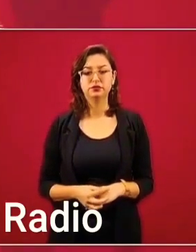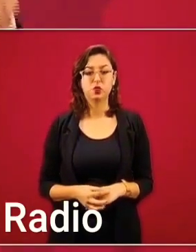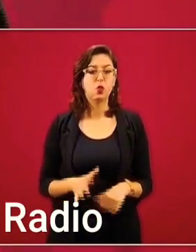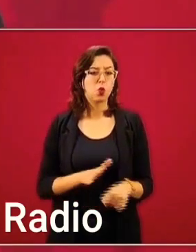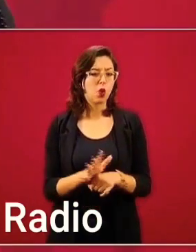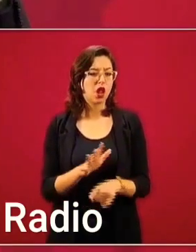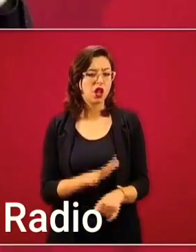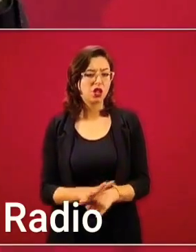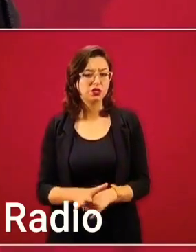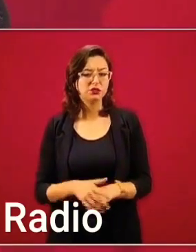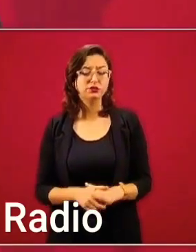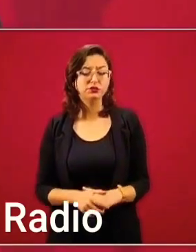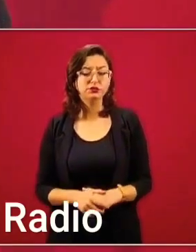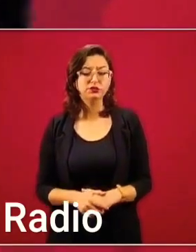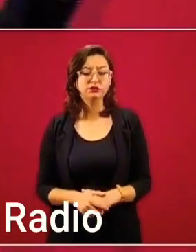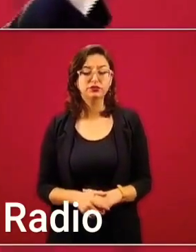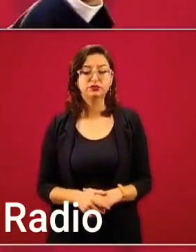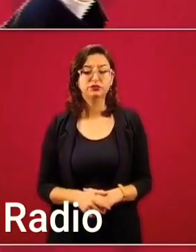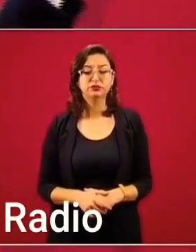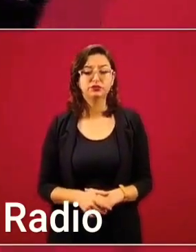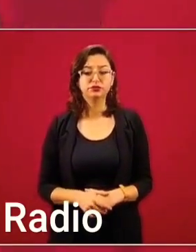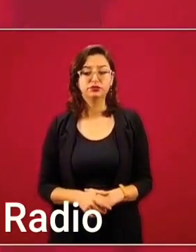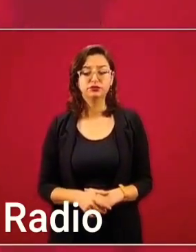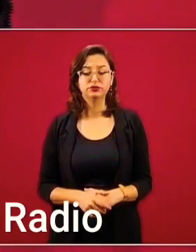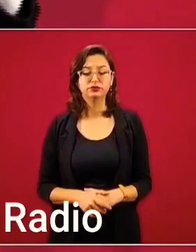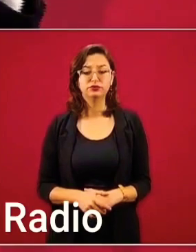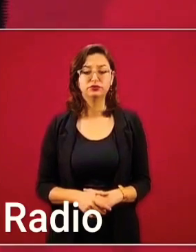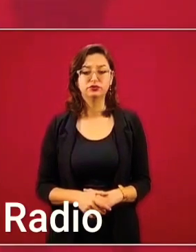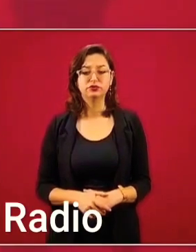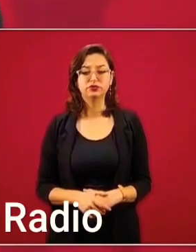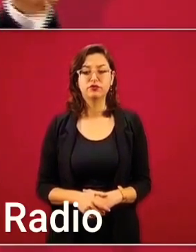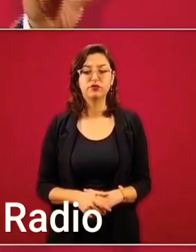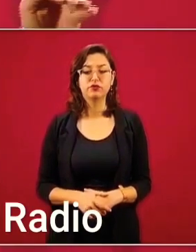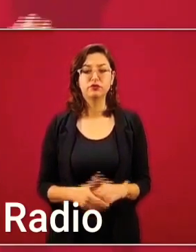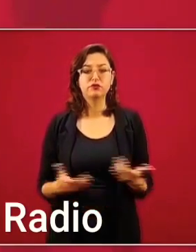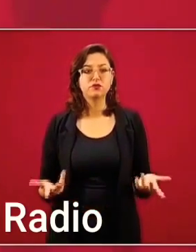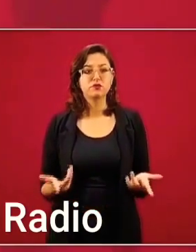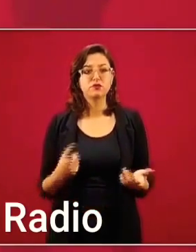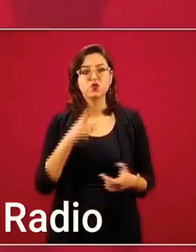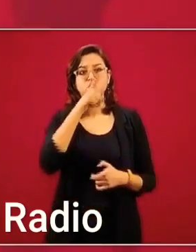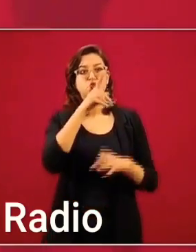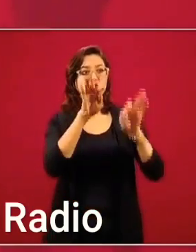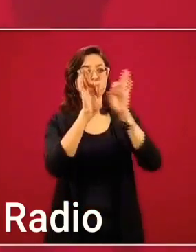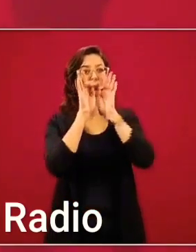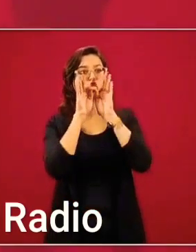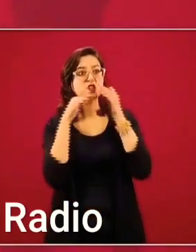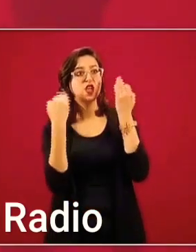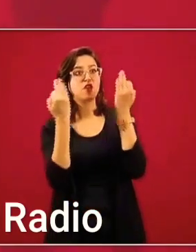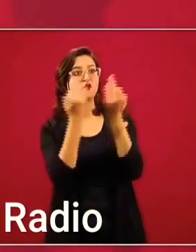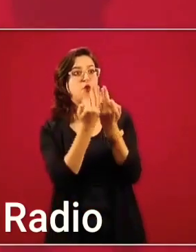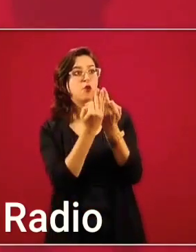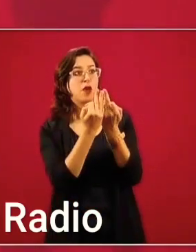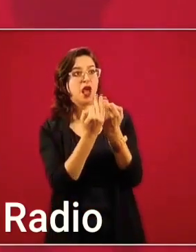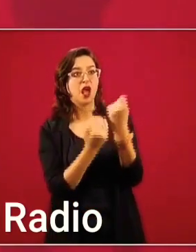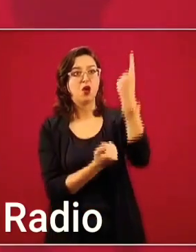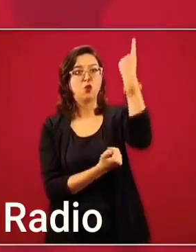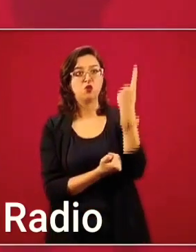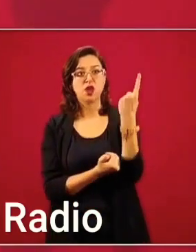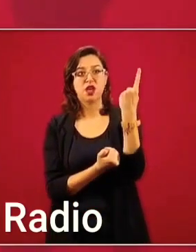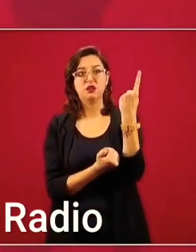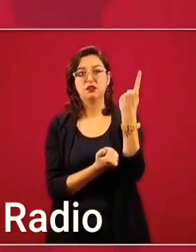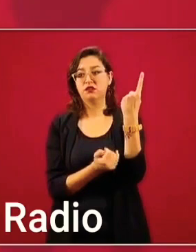Fue el imponer un modelo a tabla rasa para todo el mundo,